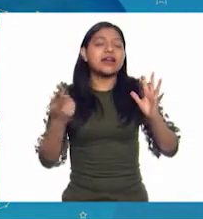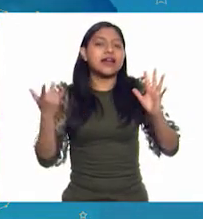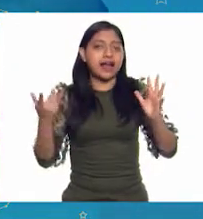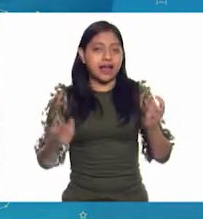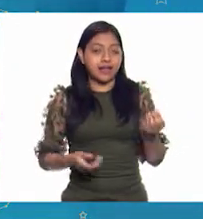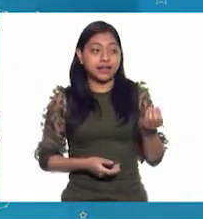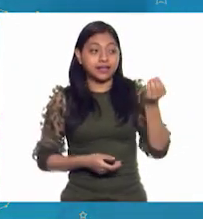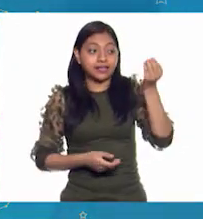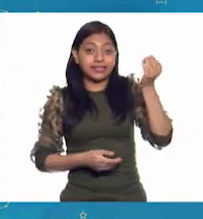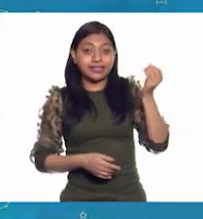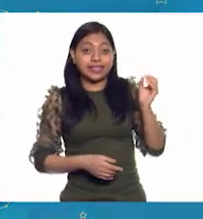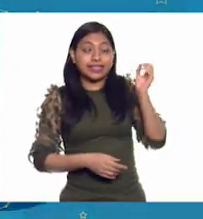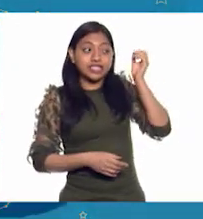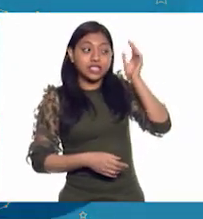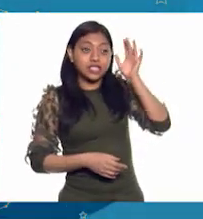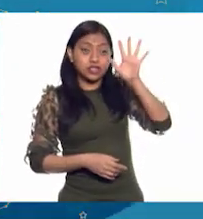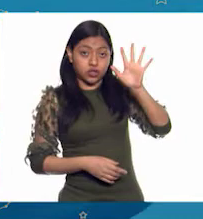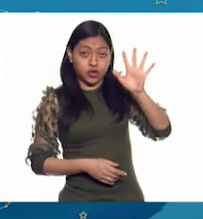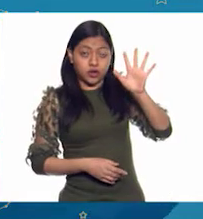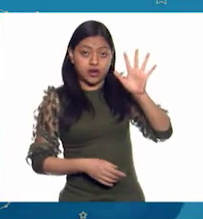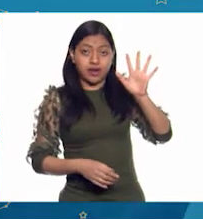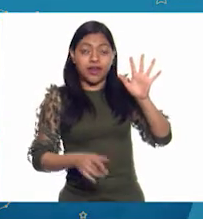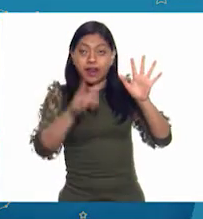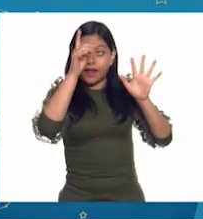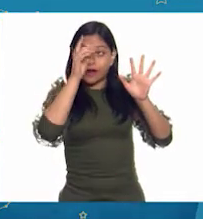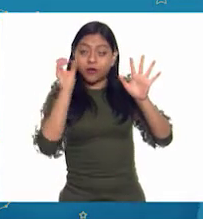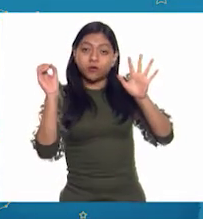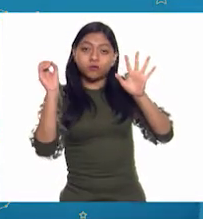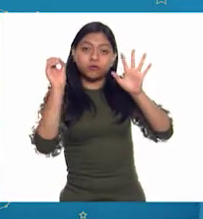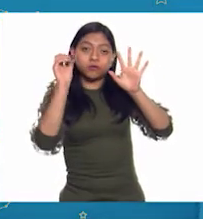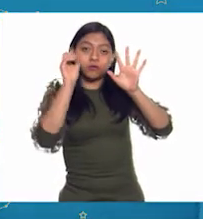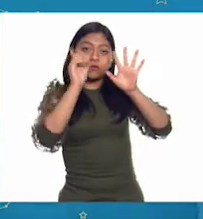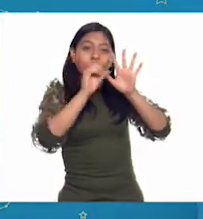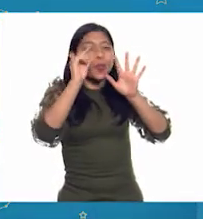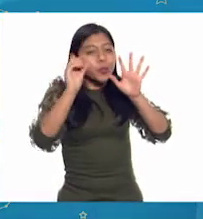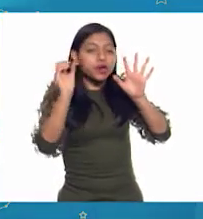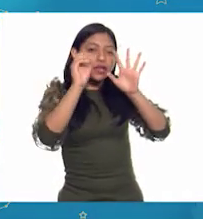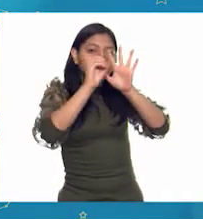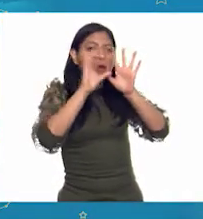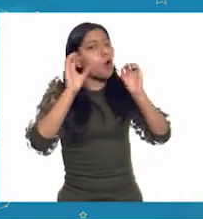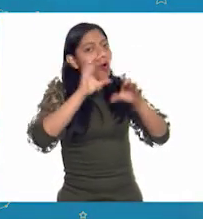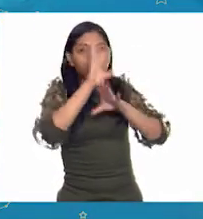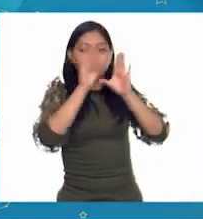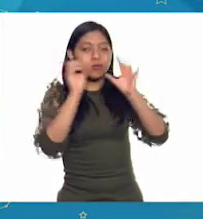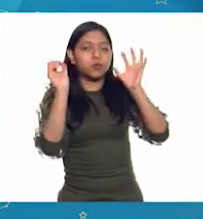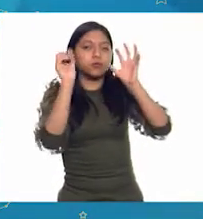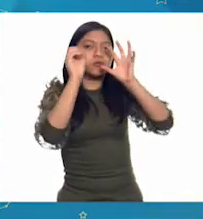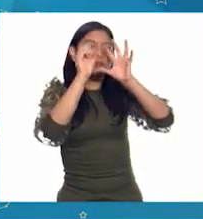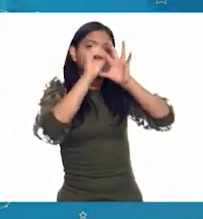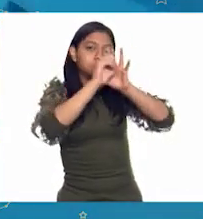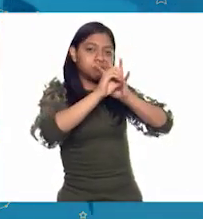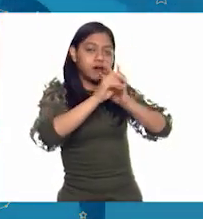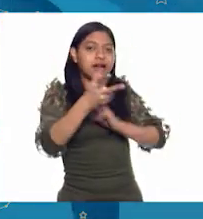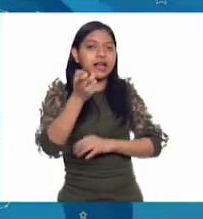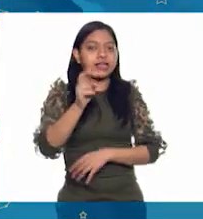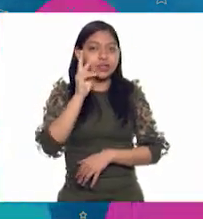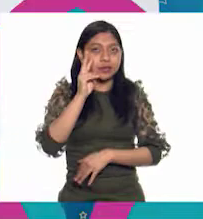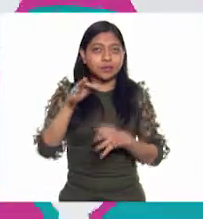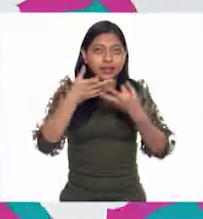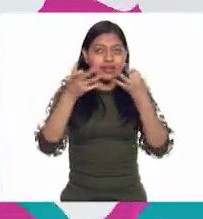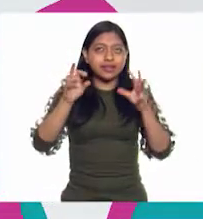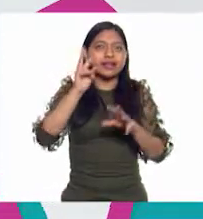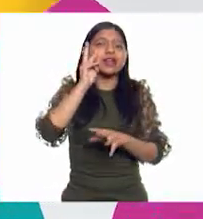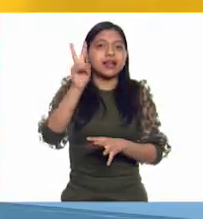en pleno día, tapa parcial o totalmente al sol, proyectando su sombra sobre nuestro